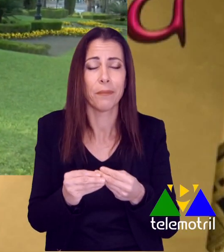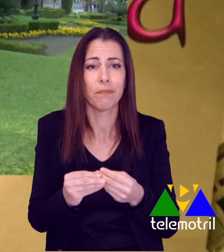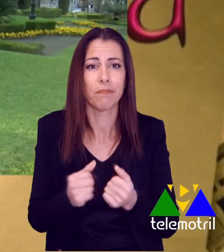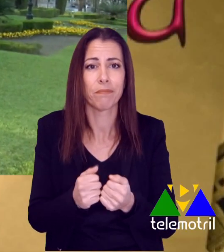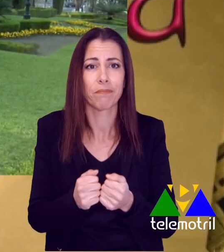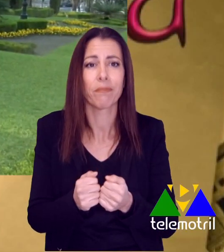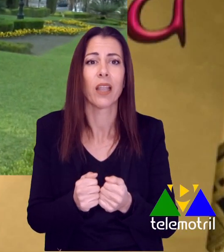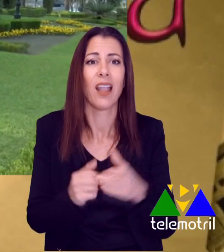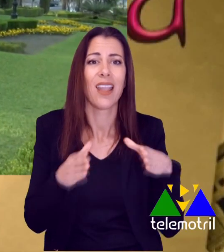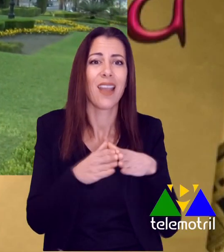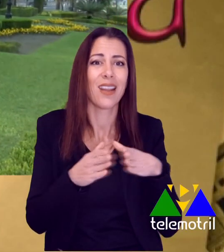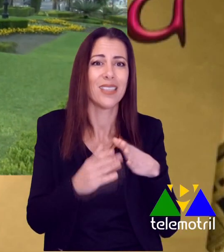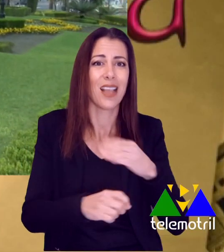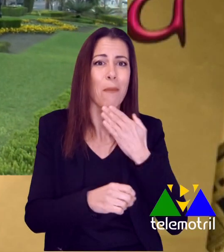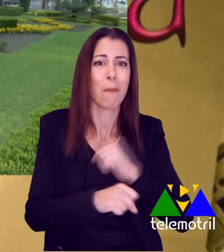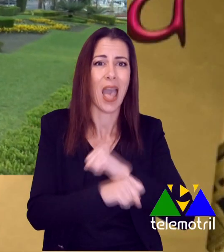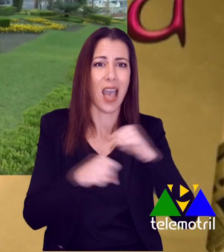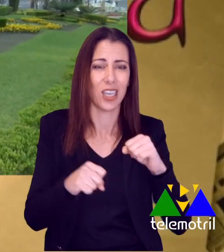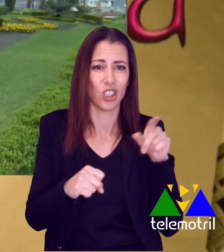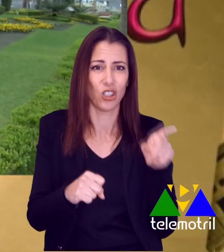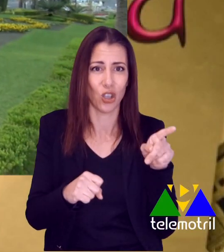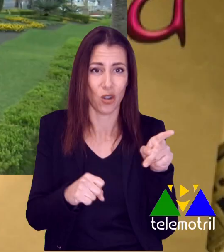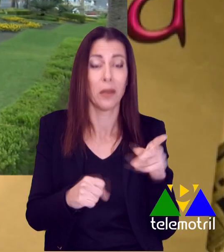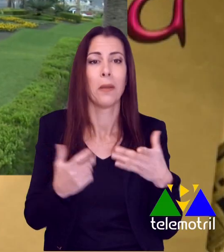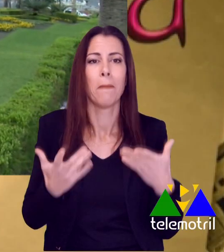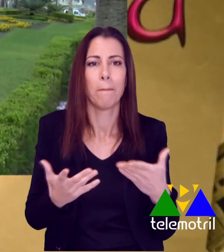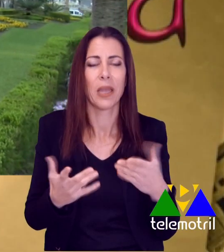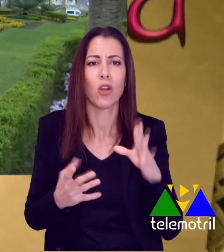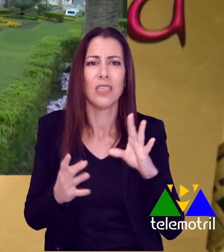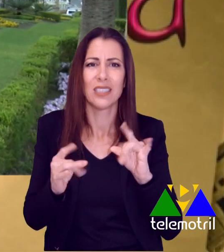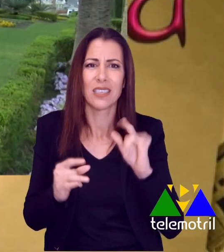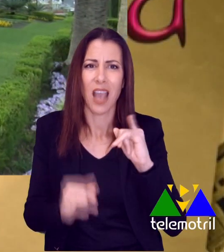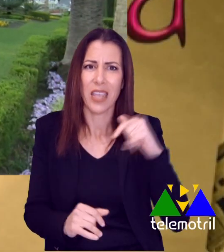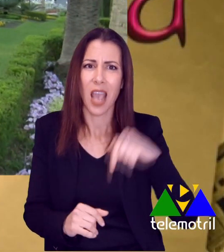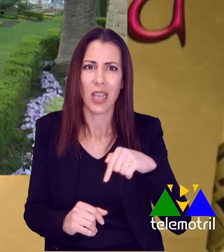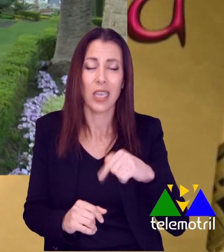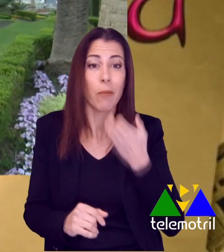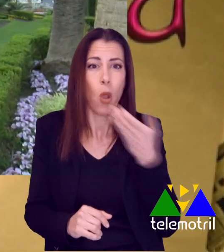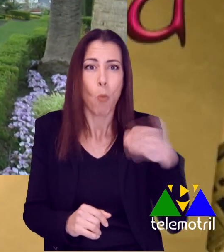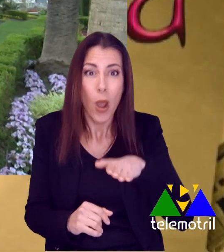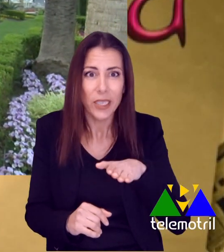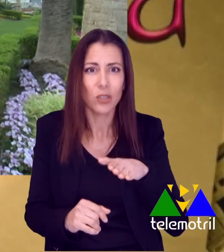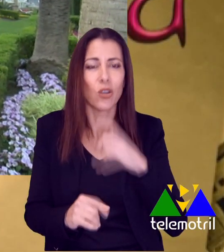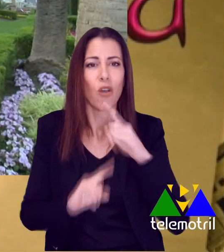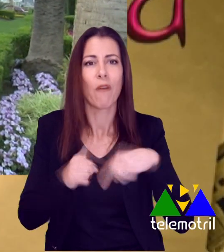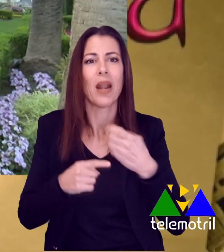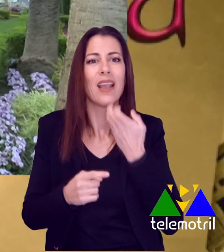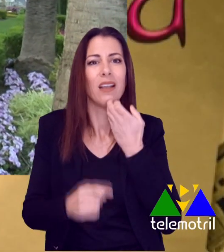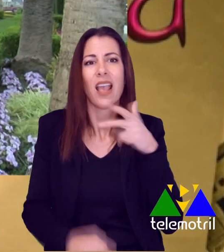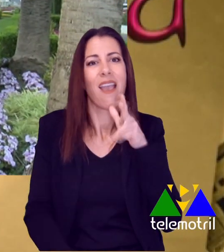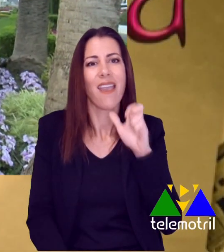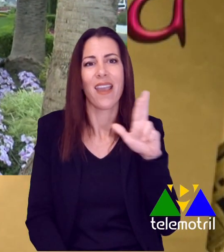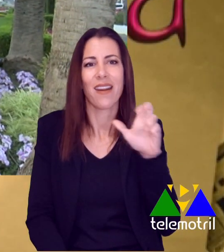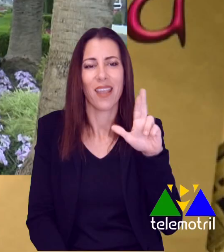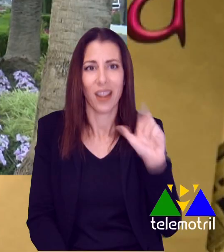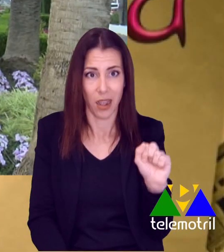la iglesia mayor, en la parroquia, ¿no? Pero que sí, aquí sí que hay enterramientos también, ¿no? Familias Los Herrera, por ejemplo, la familia